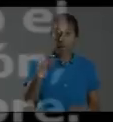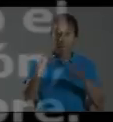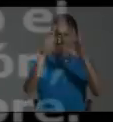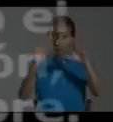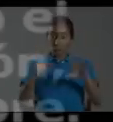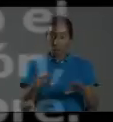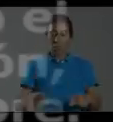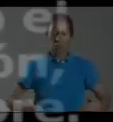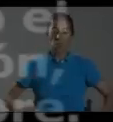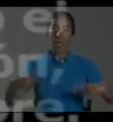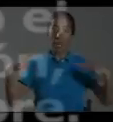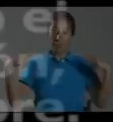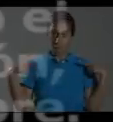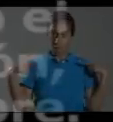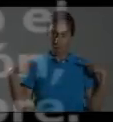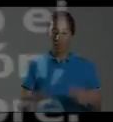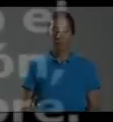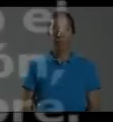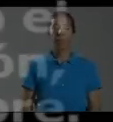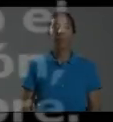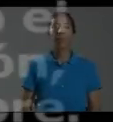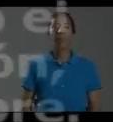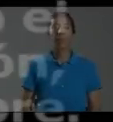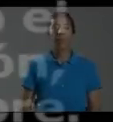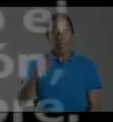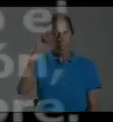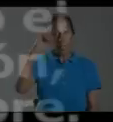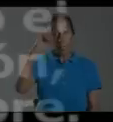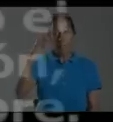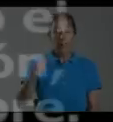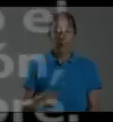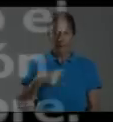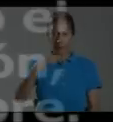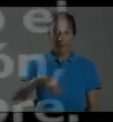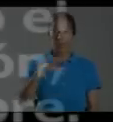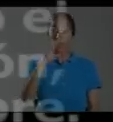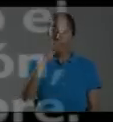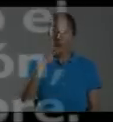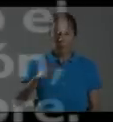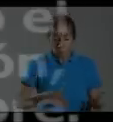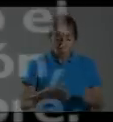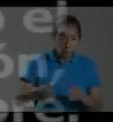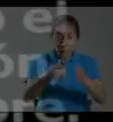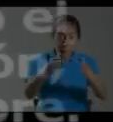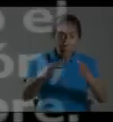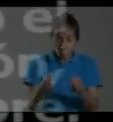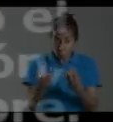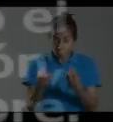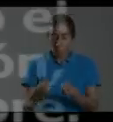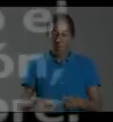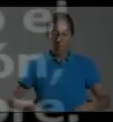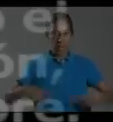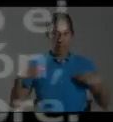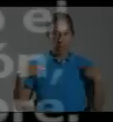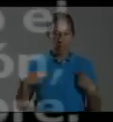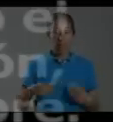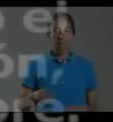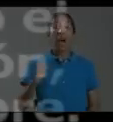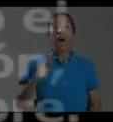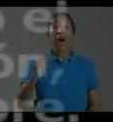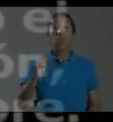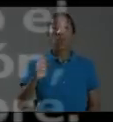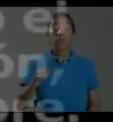Entonces, ¿dónde manda el Señor la vida? Recuerden que estamos hablando de los caminos de la vida. ¿Dónde manda el Señor la vida?